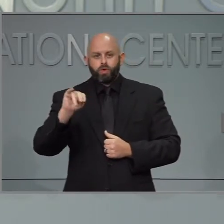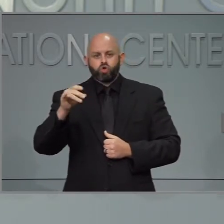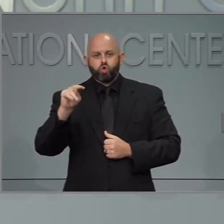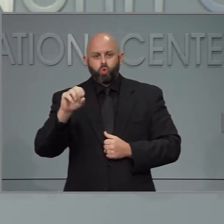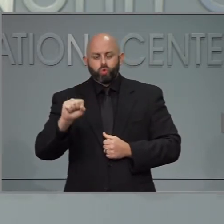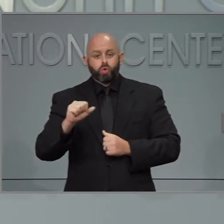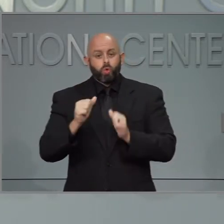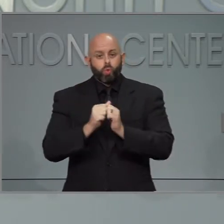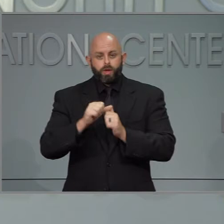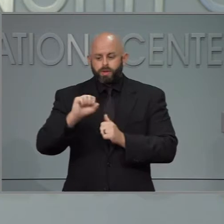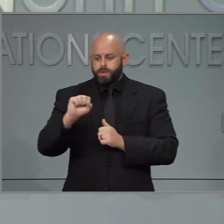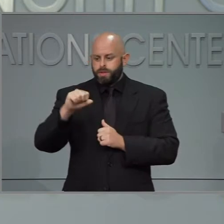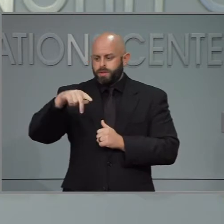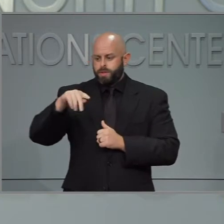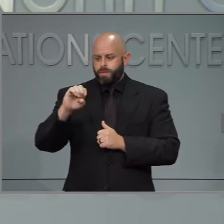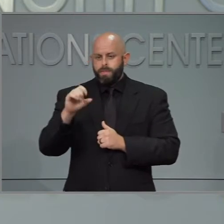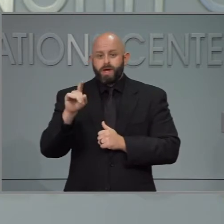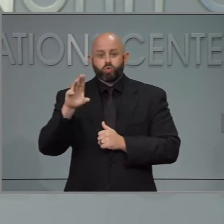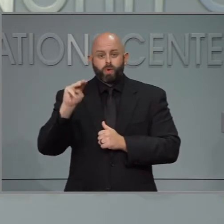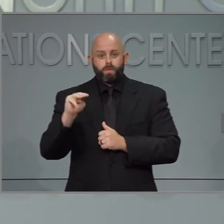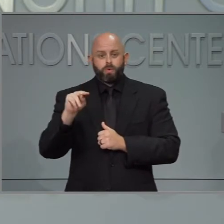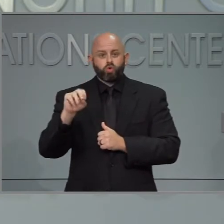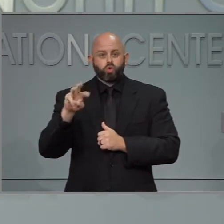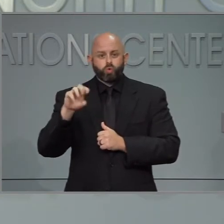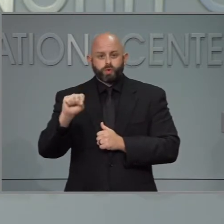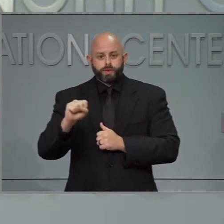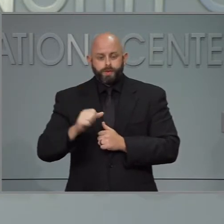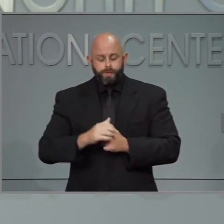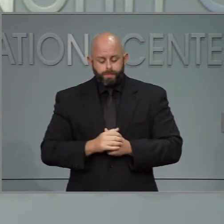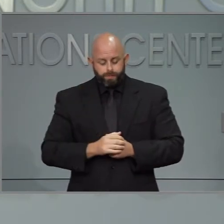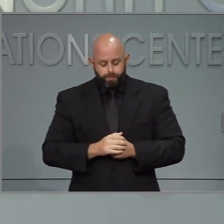Ruben Jones, de Spectrum News,